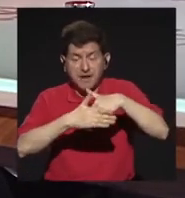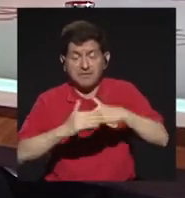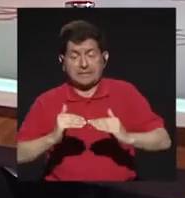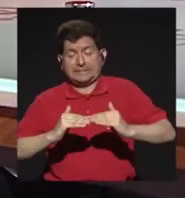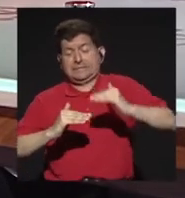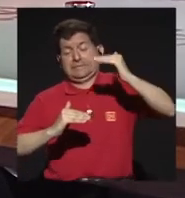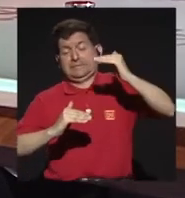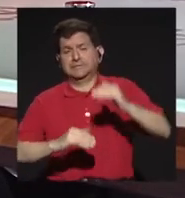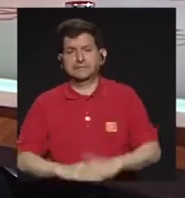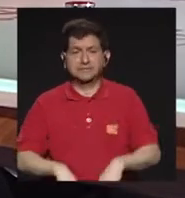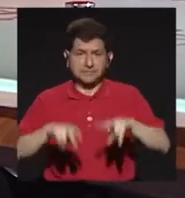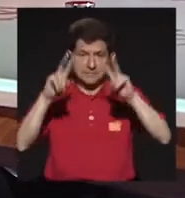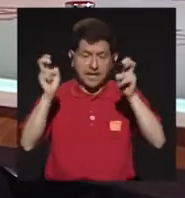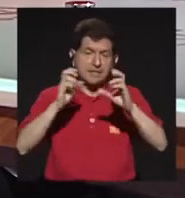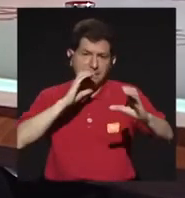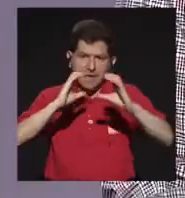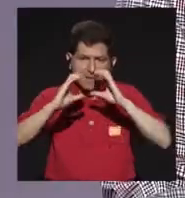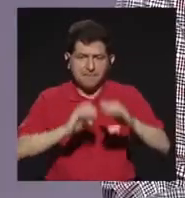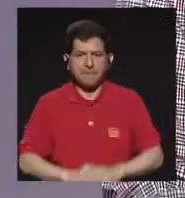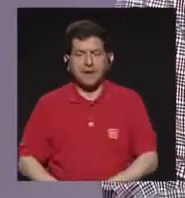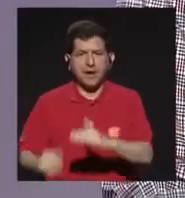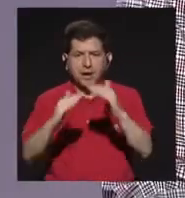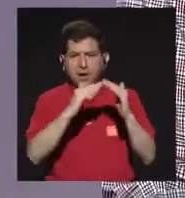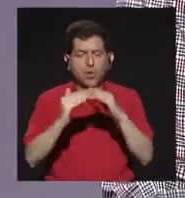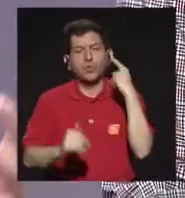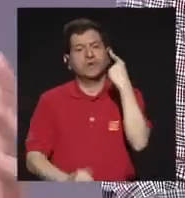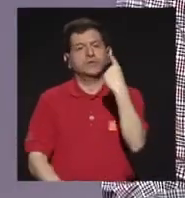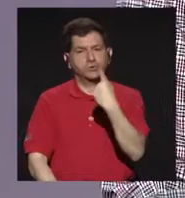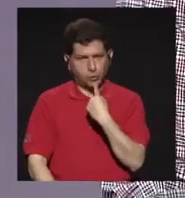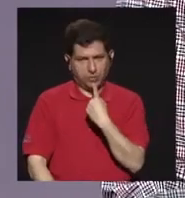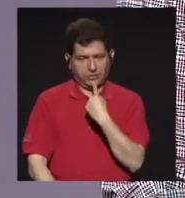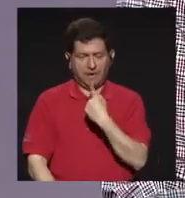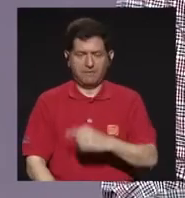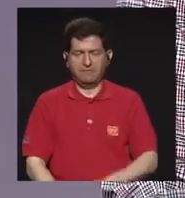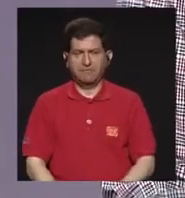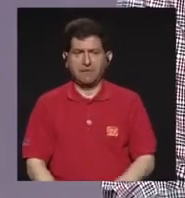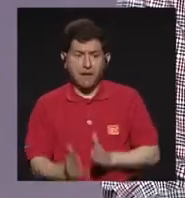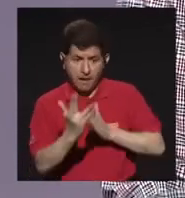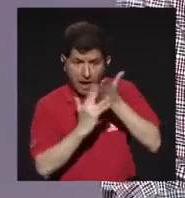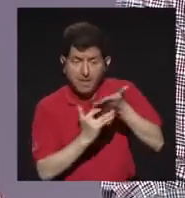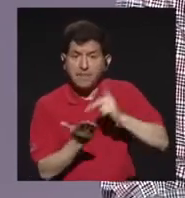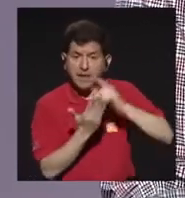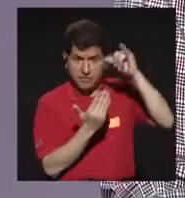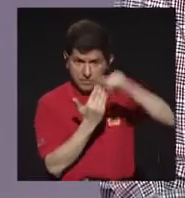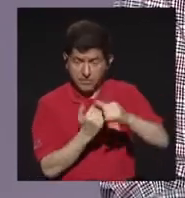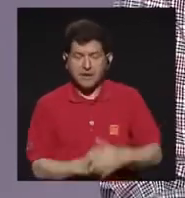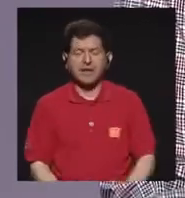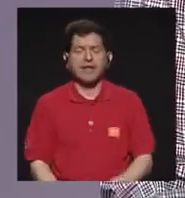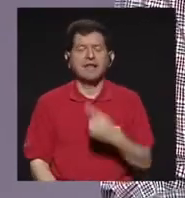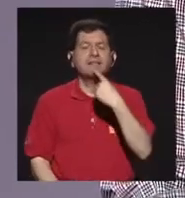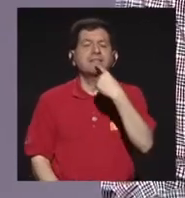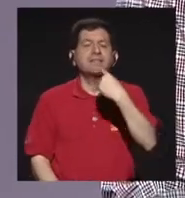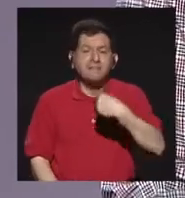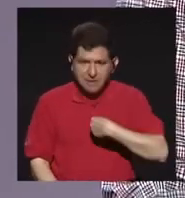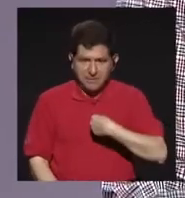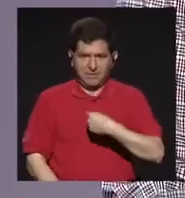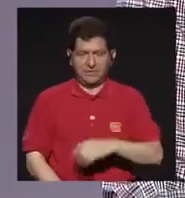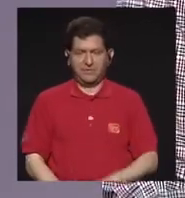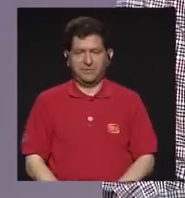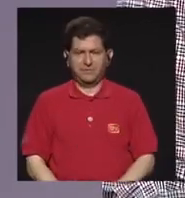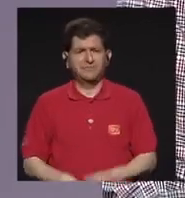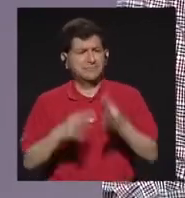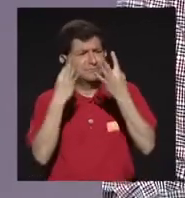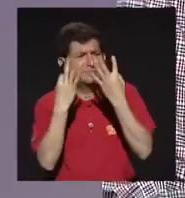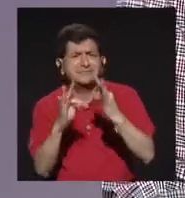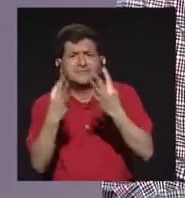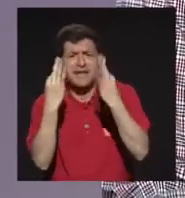altas por temas de comunicación, como es la comunidad sorda. Entonces, a través de un proyecto que se llama Decímelo a mí, se